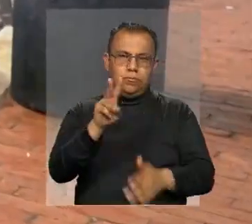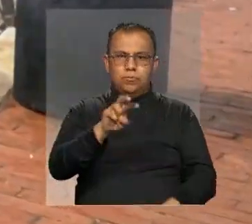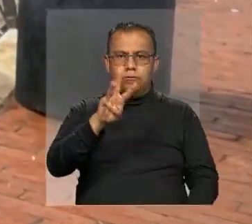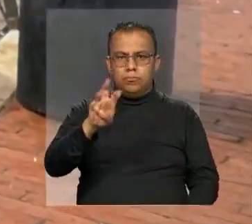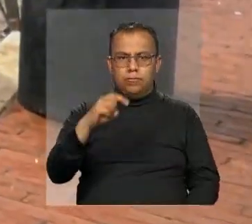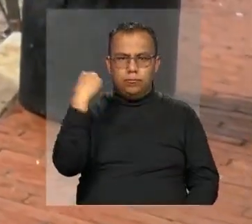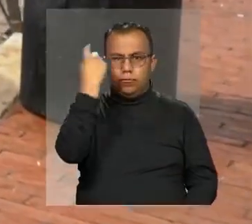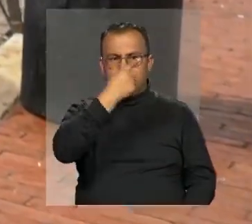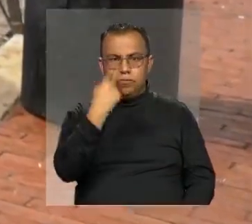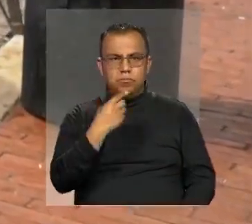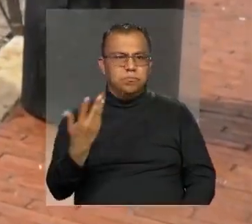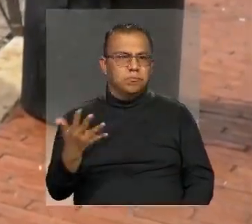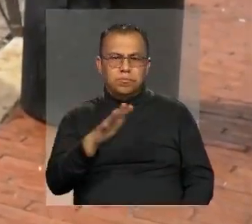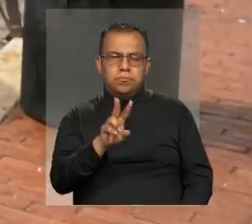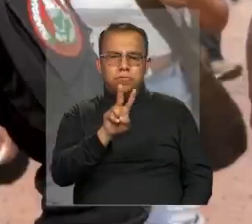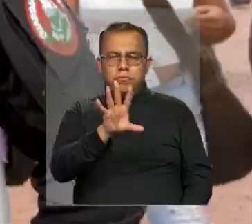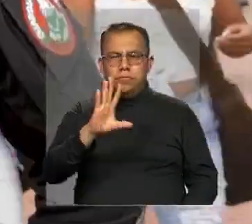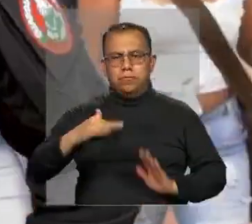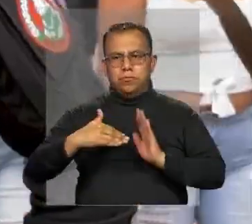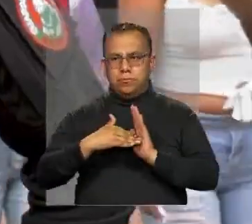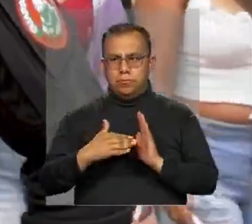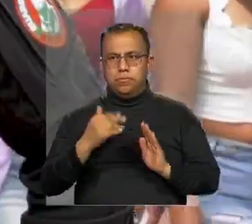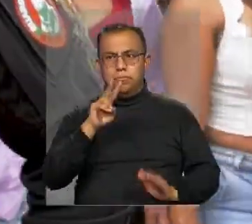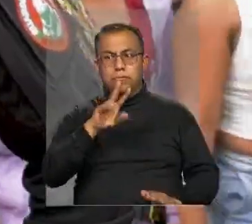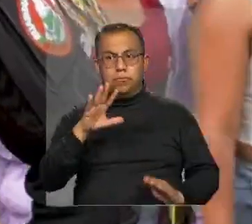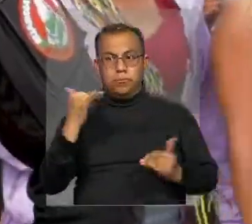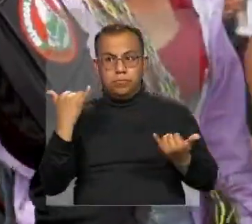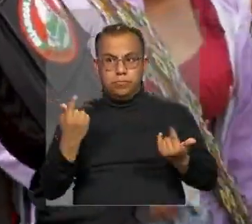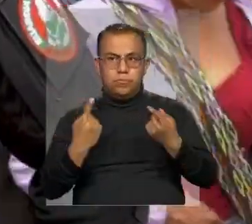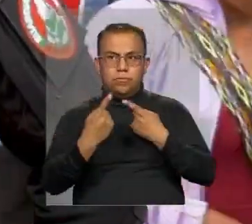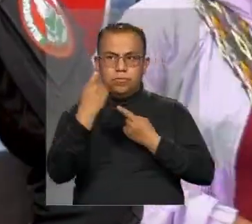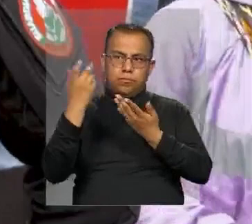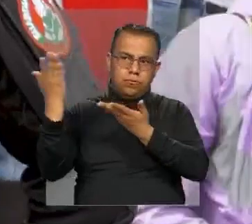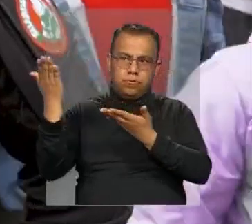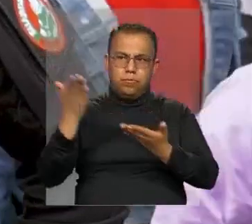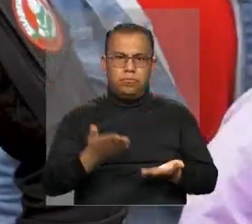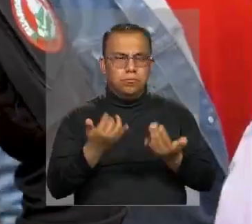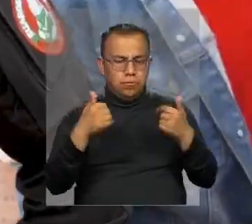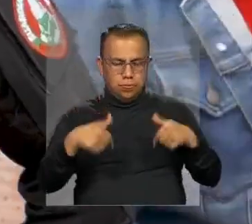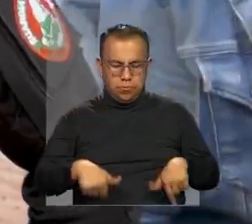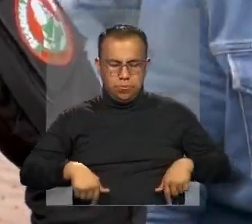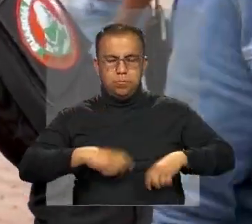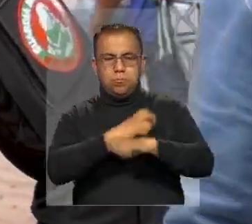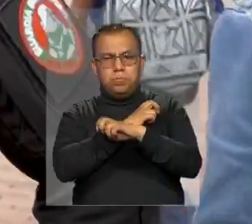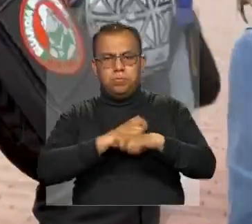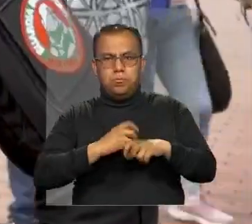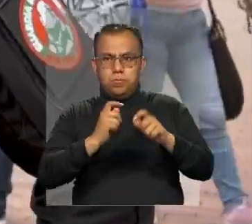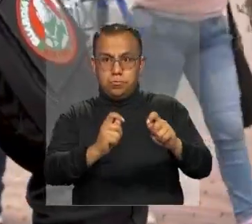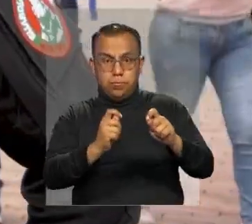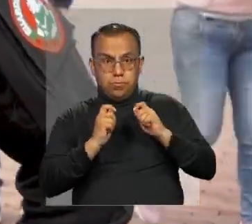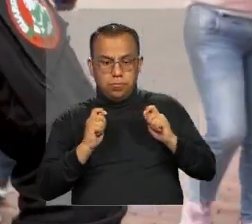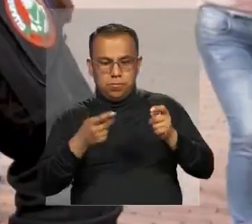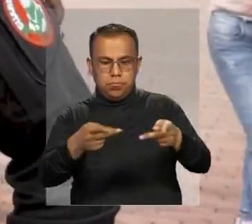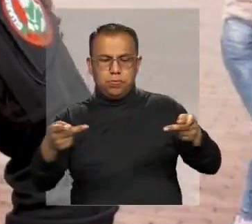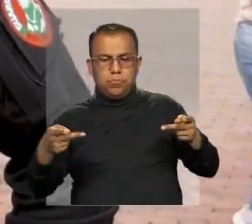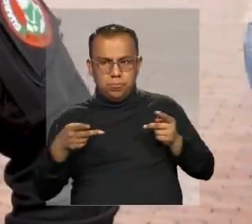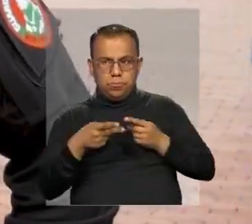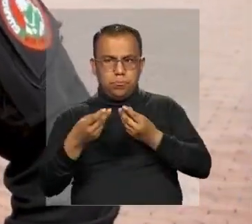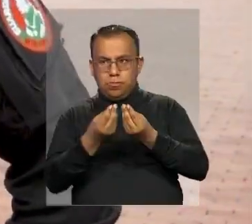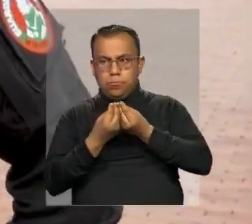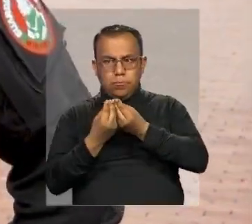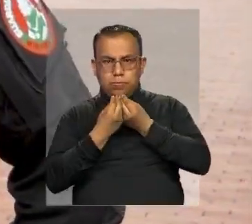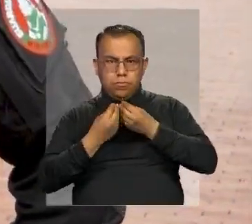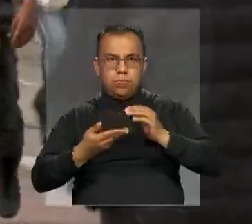septiembre. Alrededor de 25.000 personas y faltan por llegar en este parque, pues lo asignaron para el Consejo